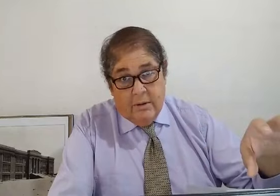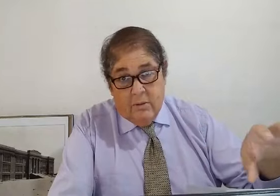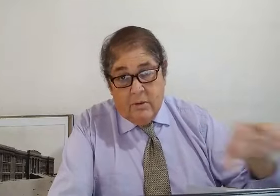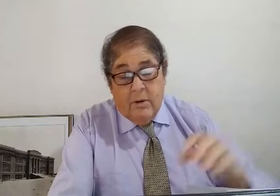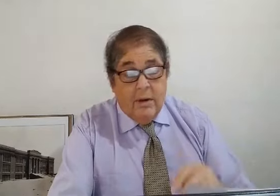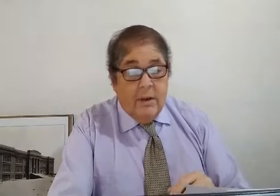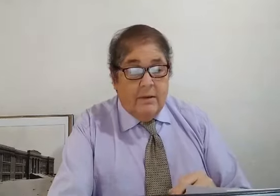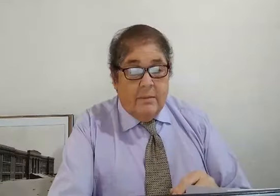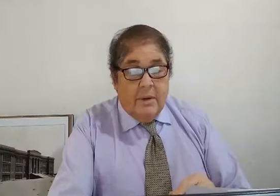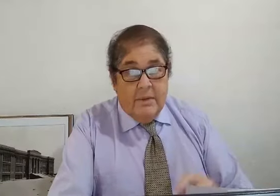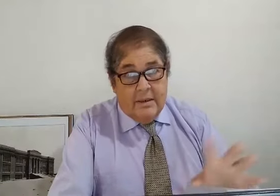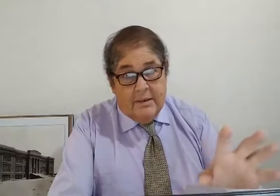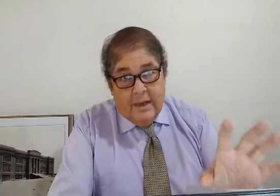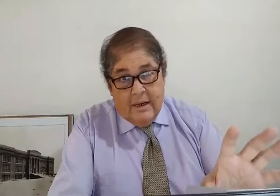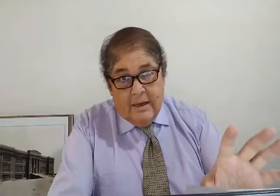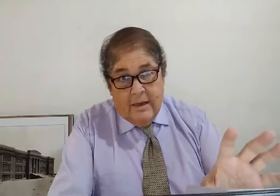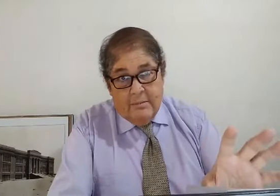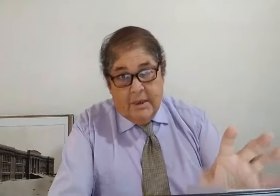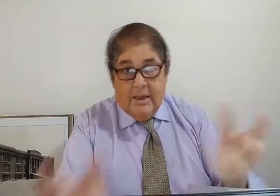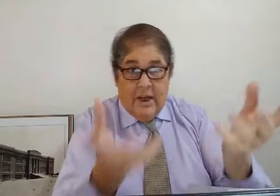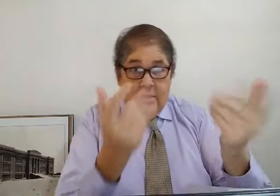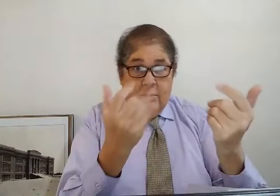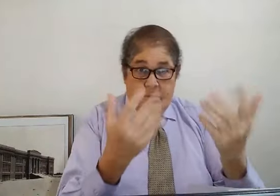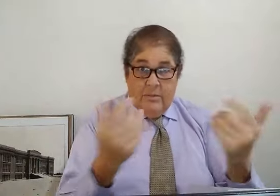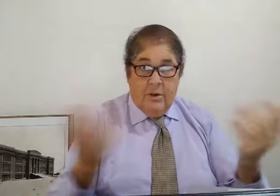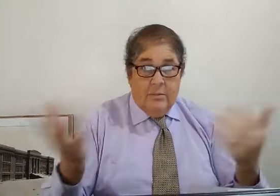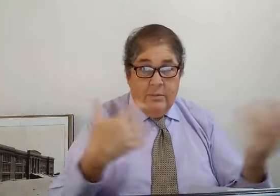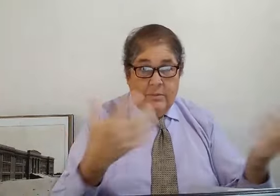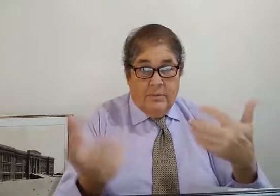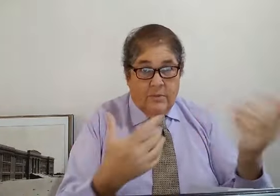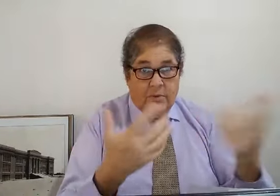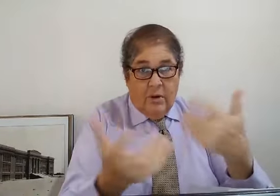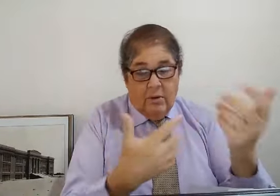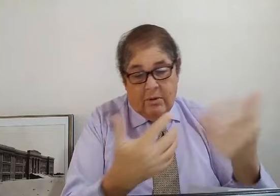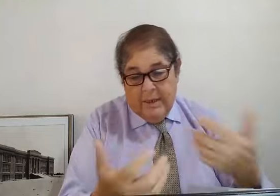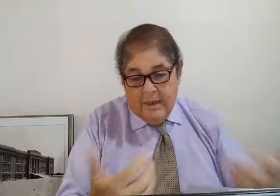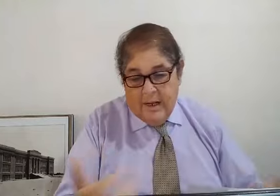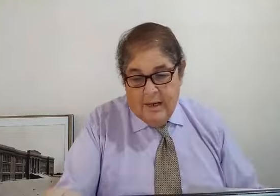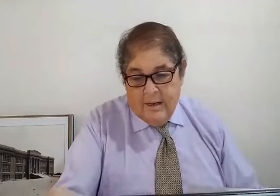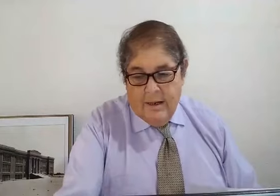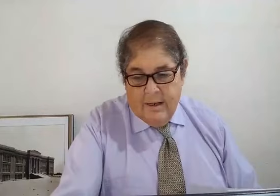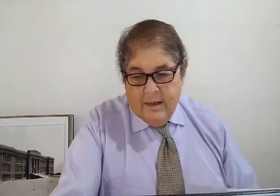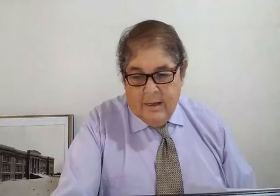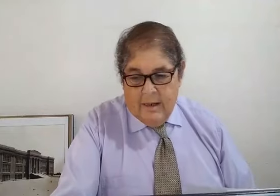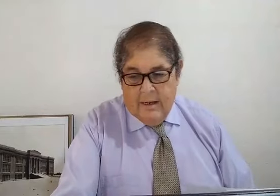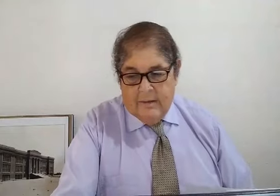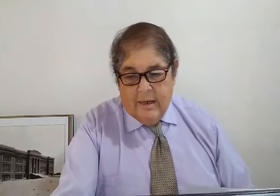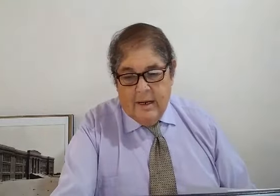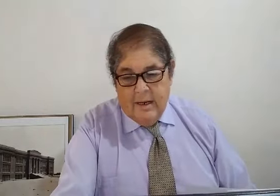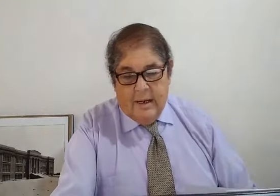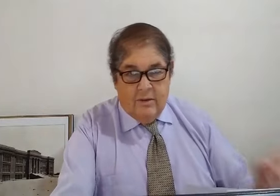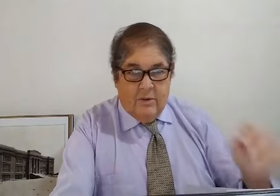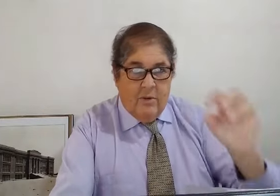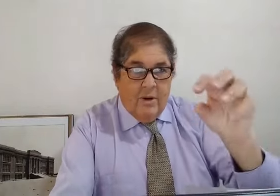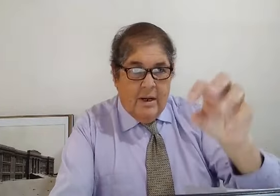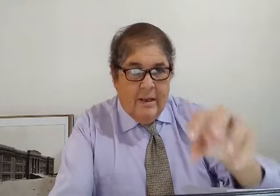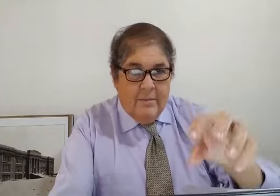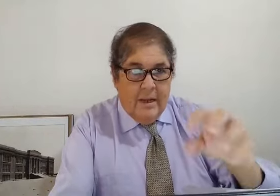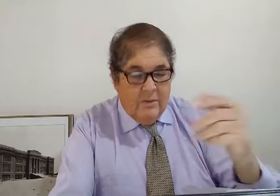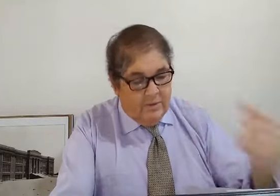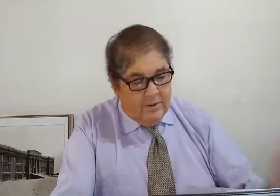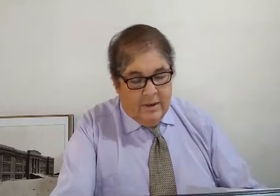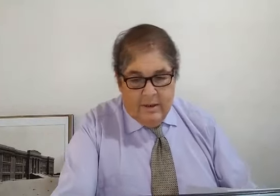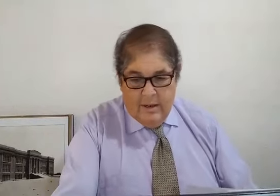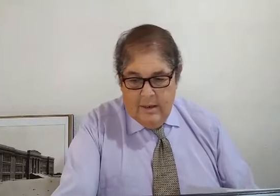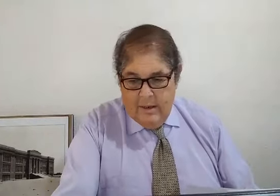en turno simplemente están cachando, ¿no?, todo el material que les genera y que les coloca en las